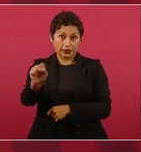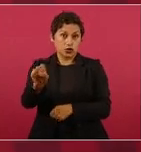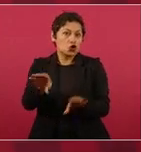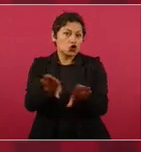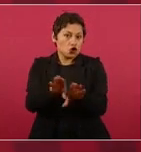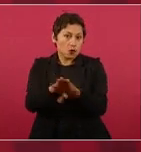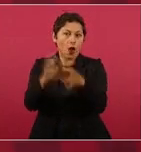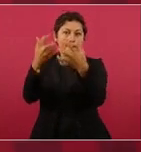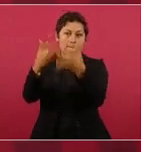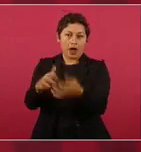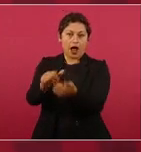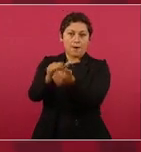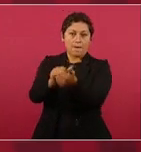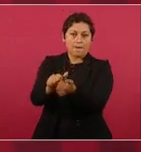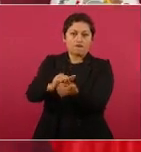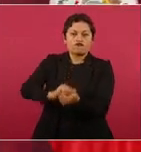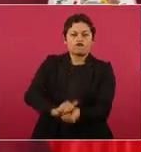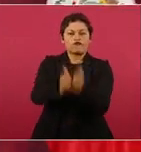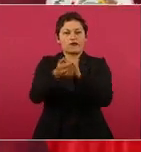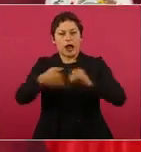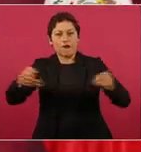procedimiento a Europa.